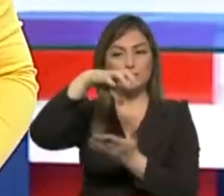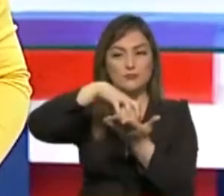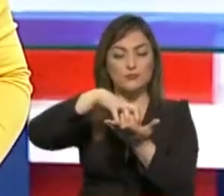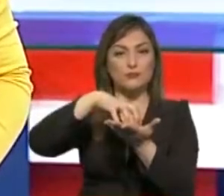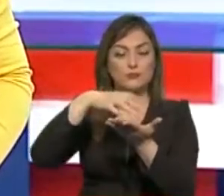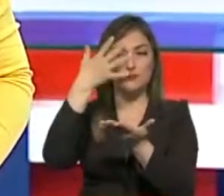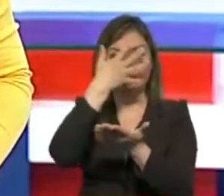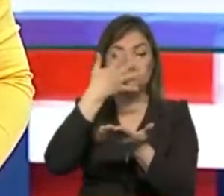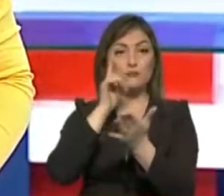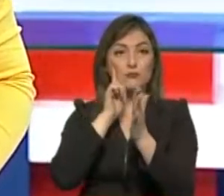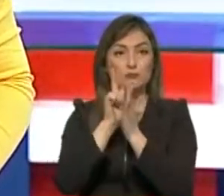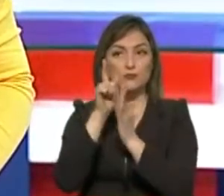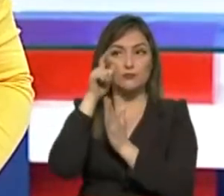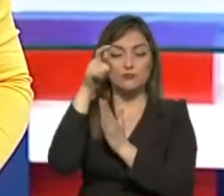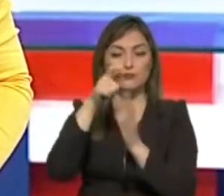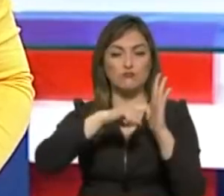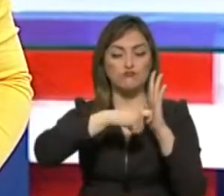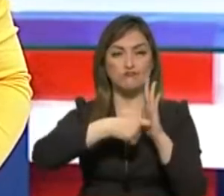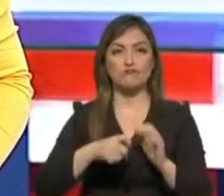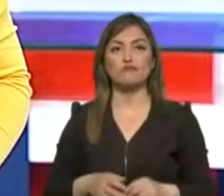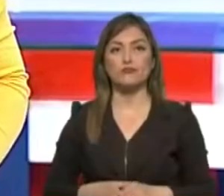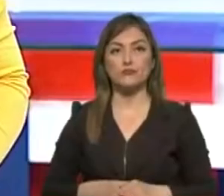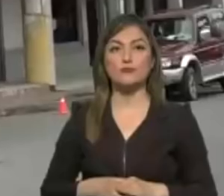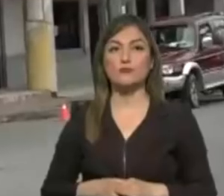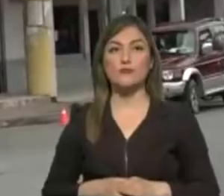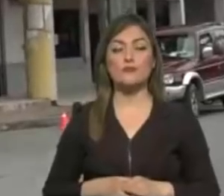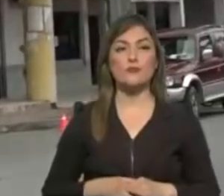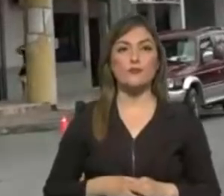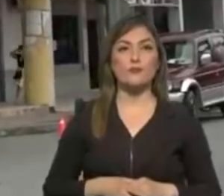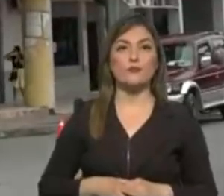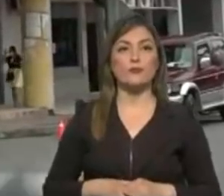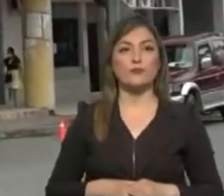varios procesos en la Fiscalía y Contraloría del Estado.